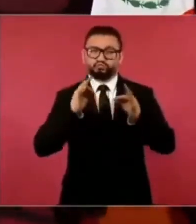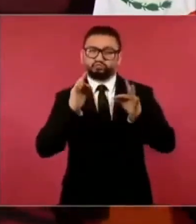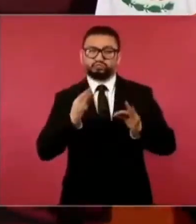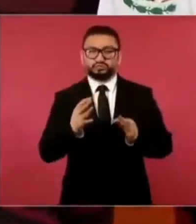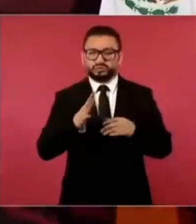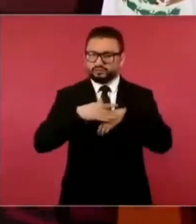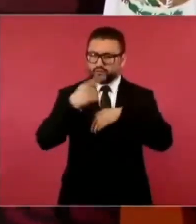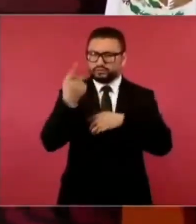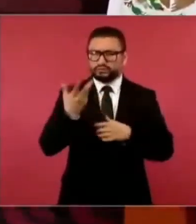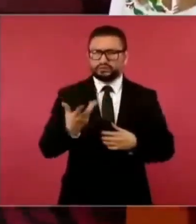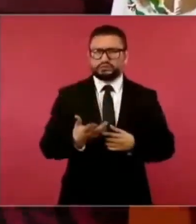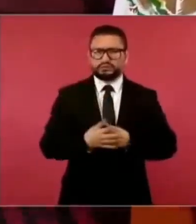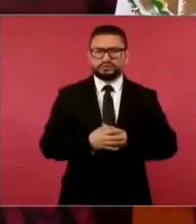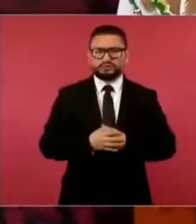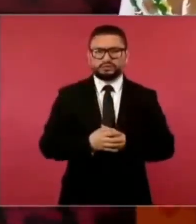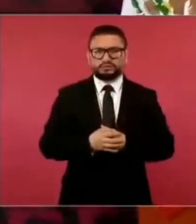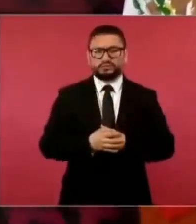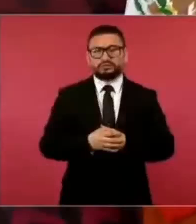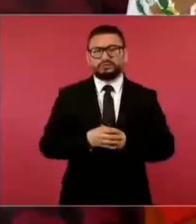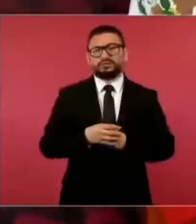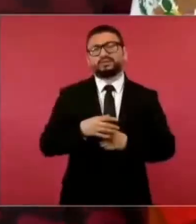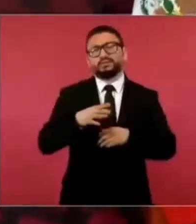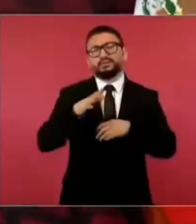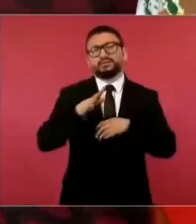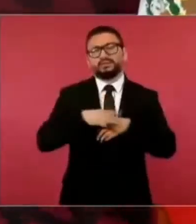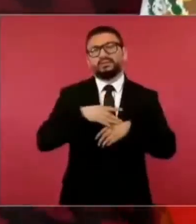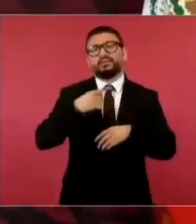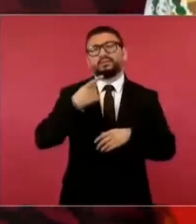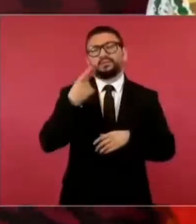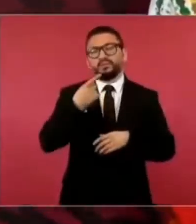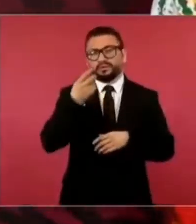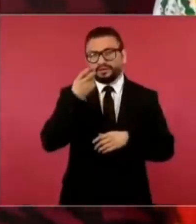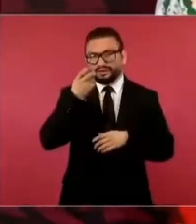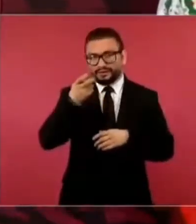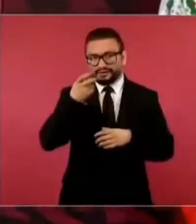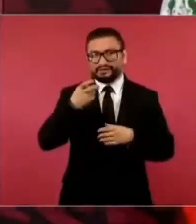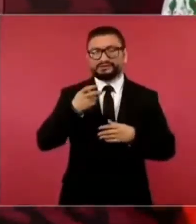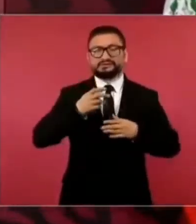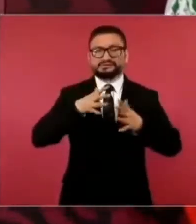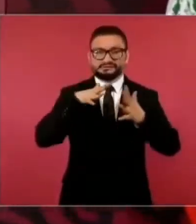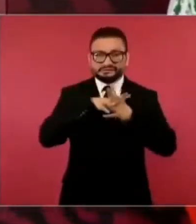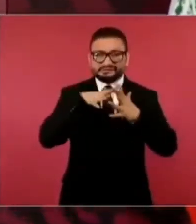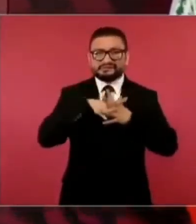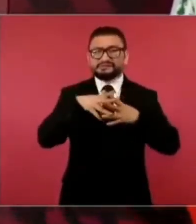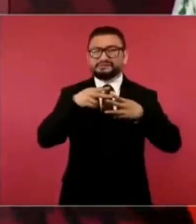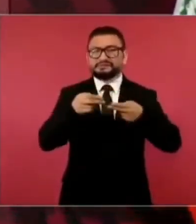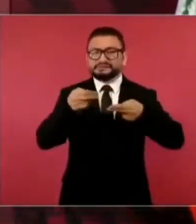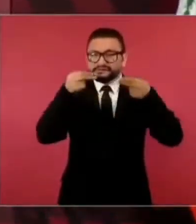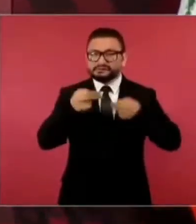porque pues eso implica mucho dinero,